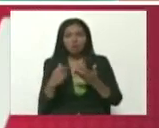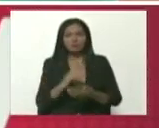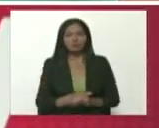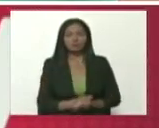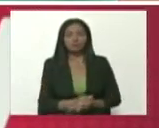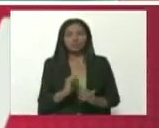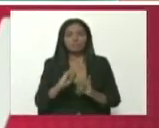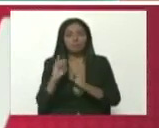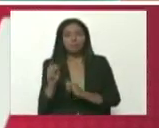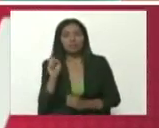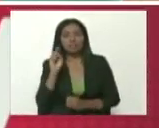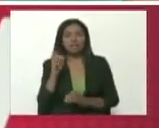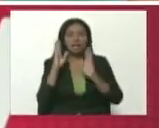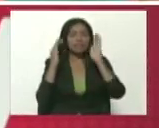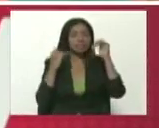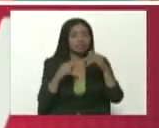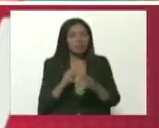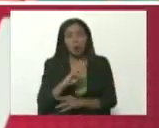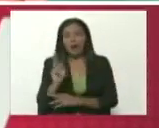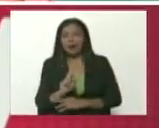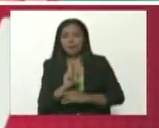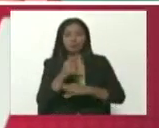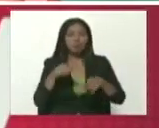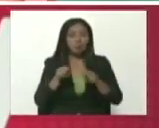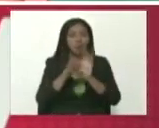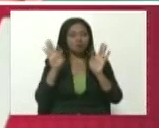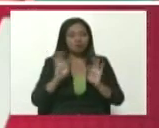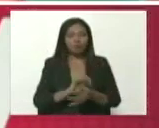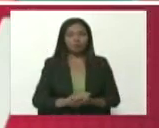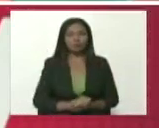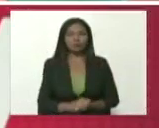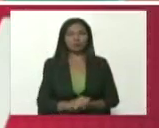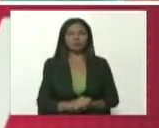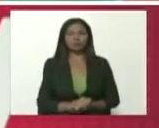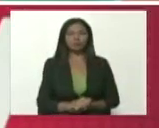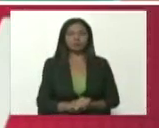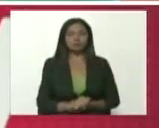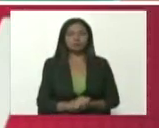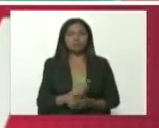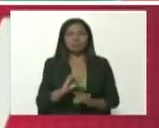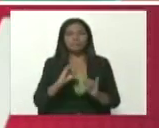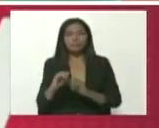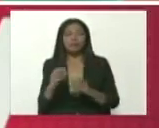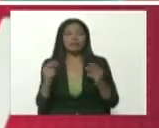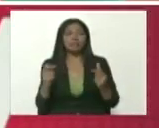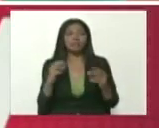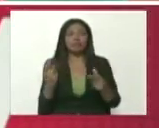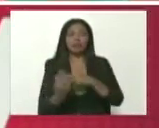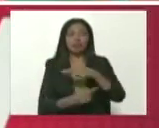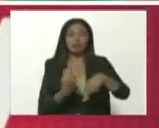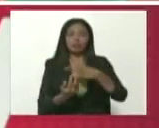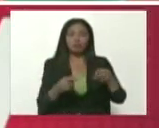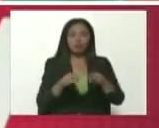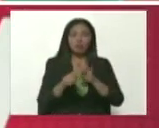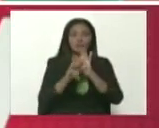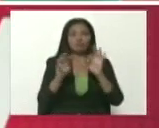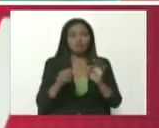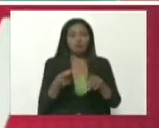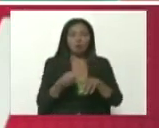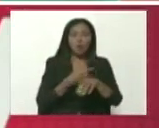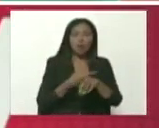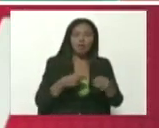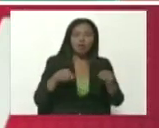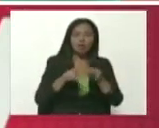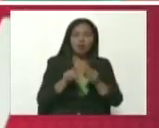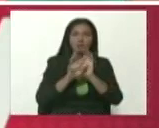necesitan ser atendidos de inmediato mediante la gestión de la revolución con el camarada gobernador Omar